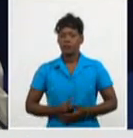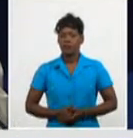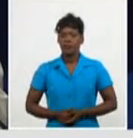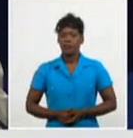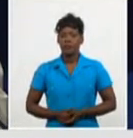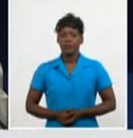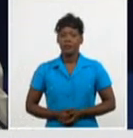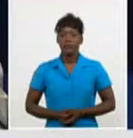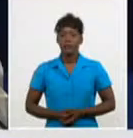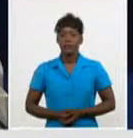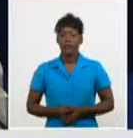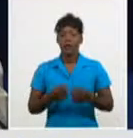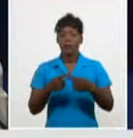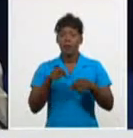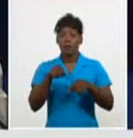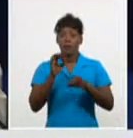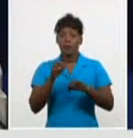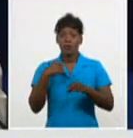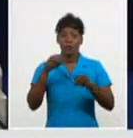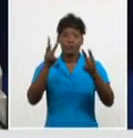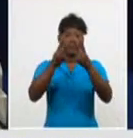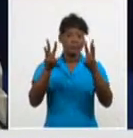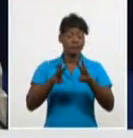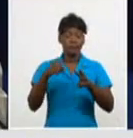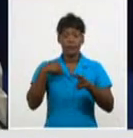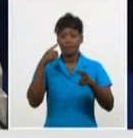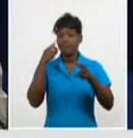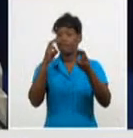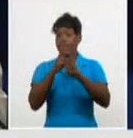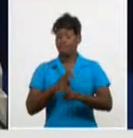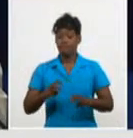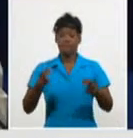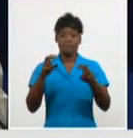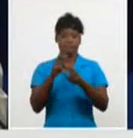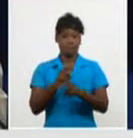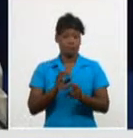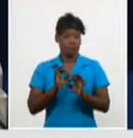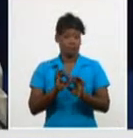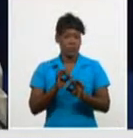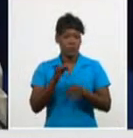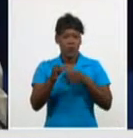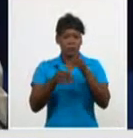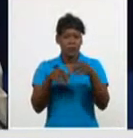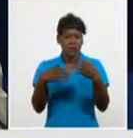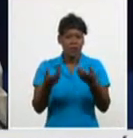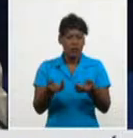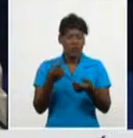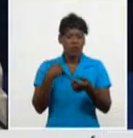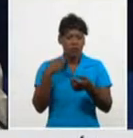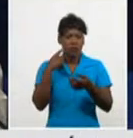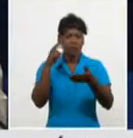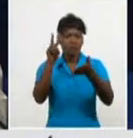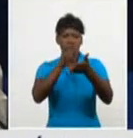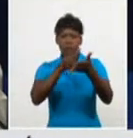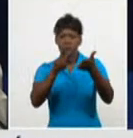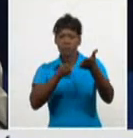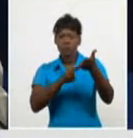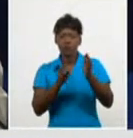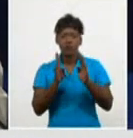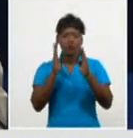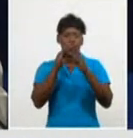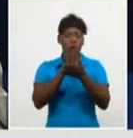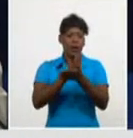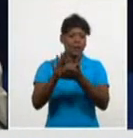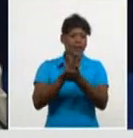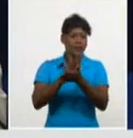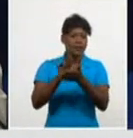las publicaciones que se han hecho, los artículos científicos, lo que plantean es que no se ha encontrado una mayor susceptibilidad